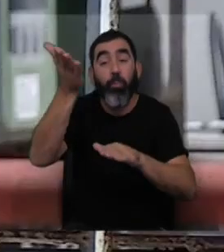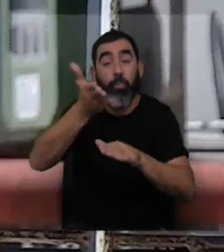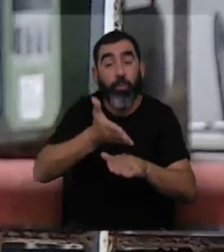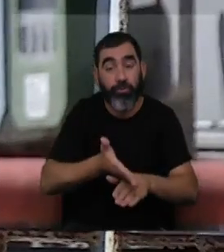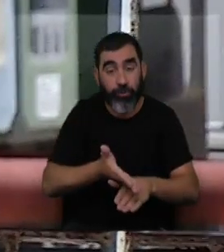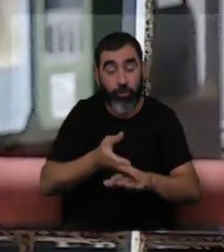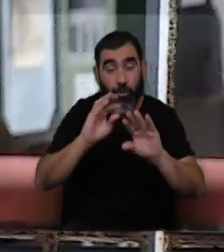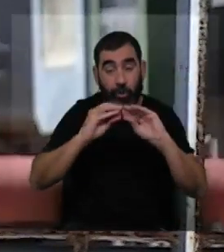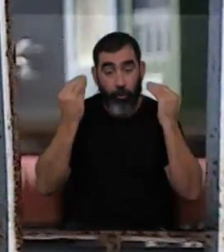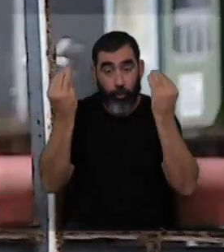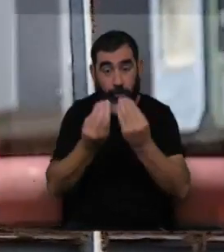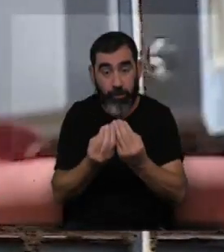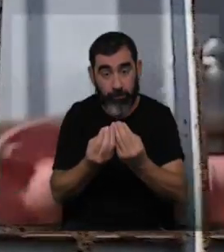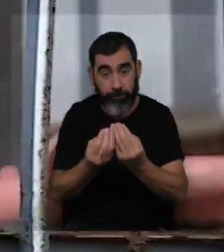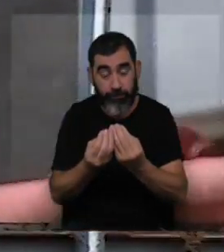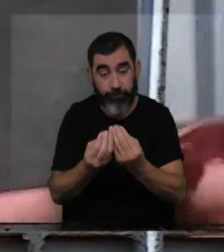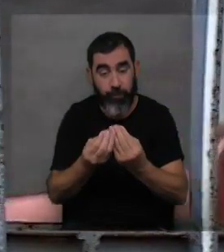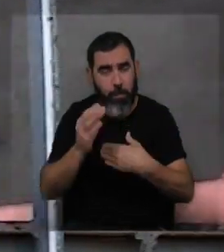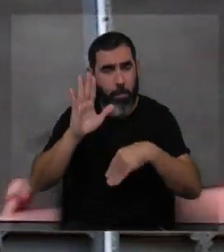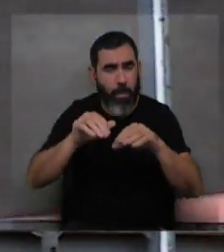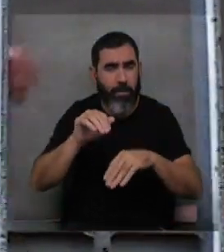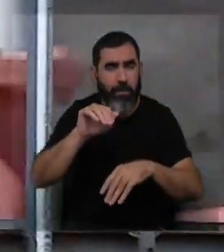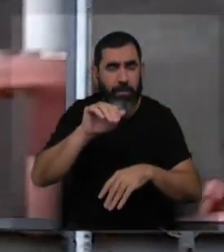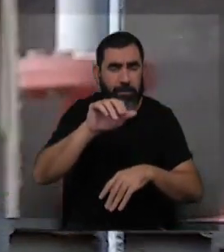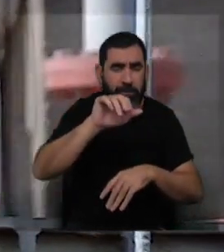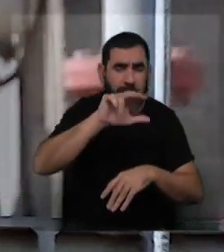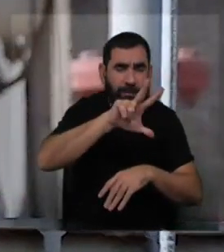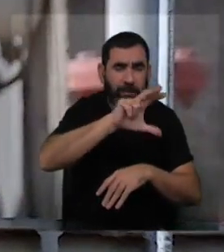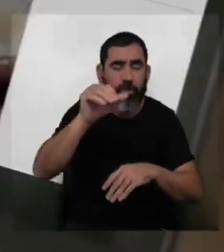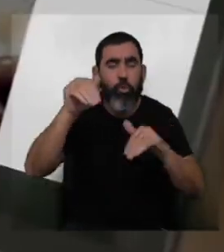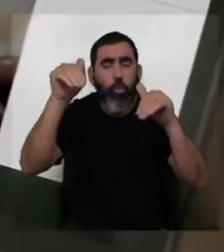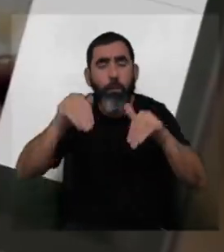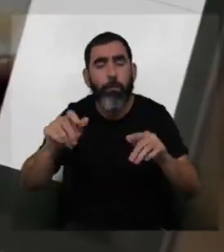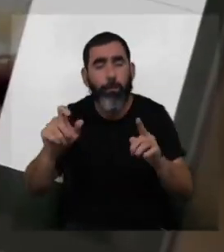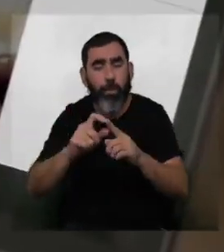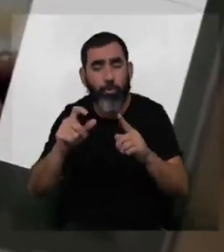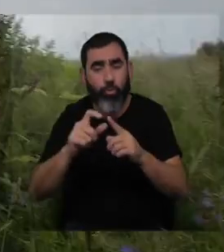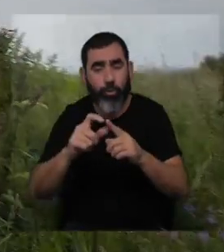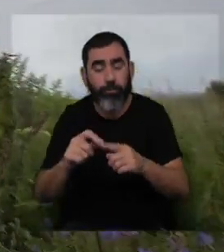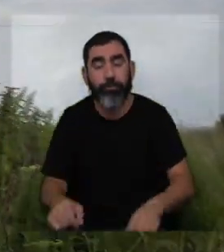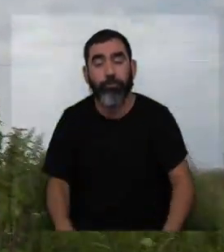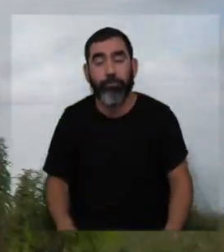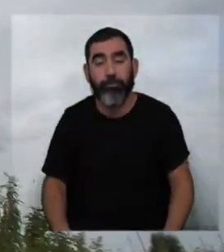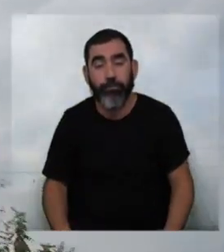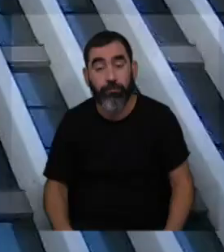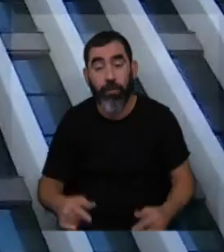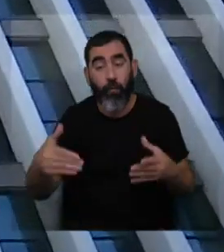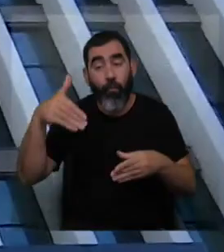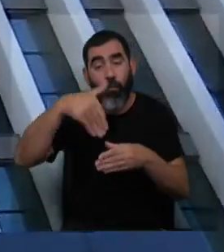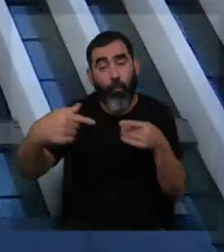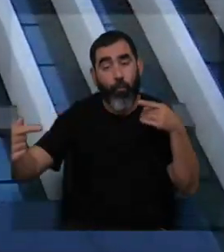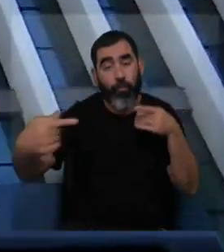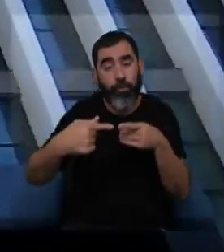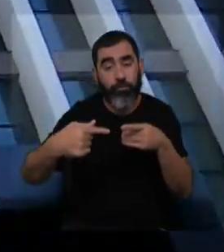16%, representan más de 300 millones de dólares. Más recientemente, Pérez Bos votó en contra de un plan del